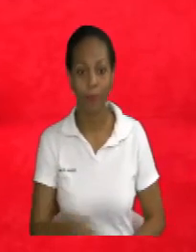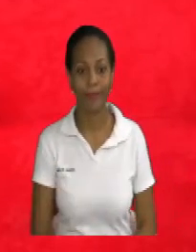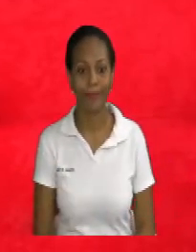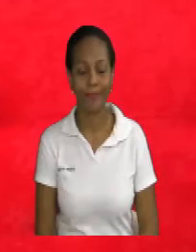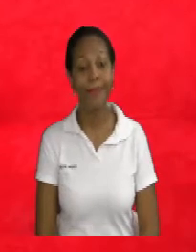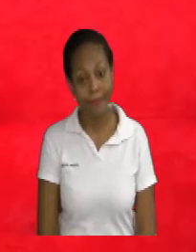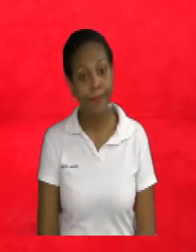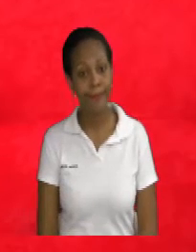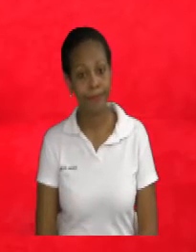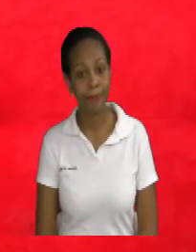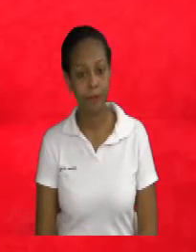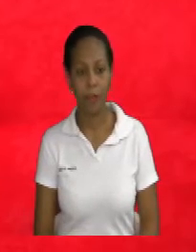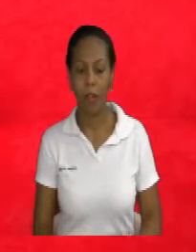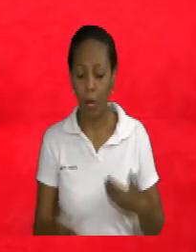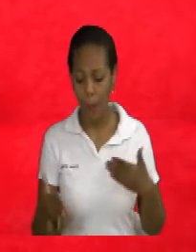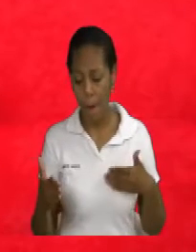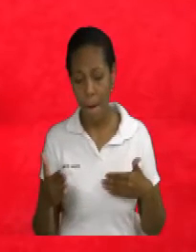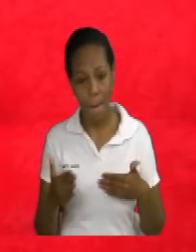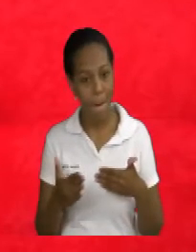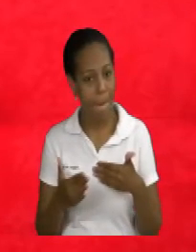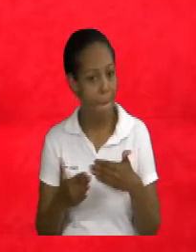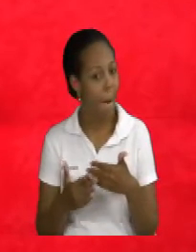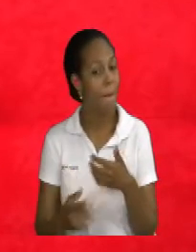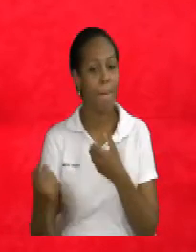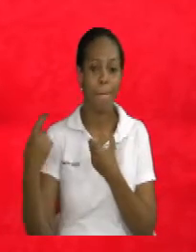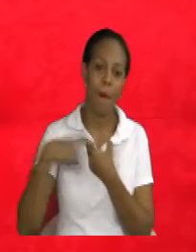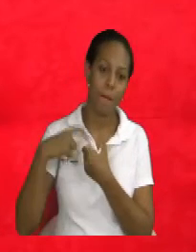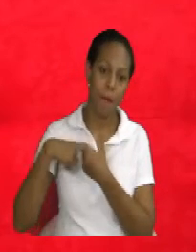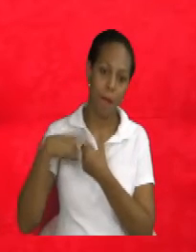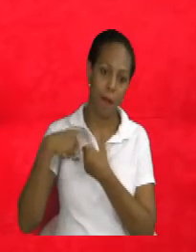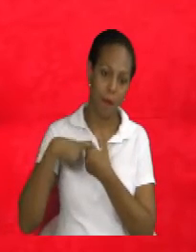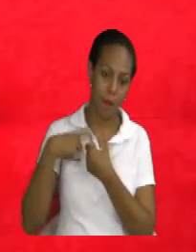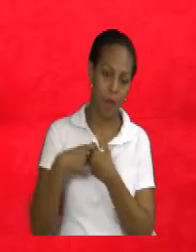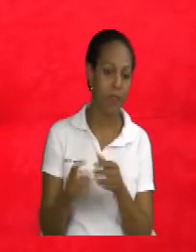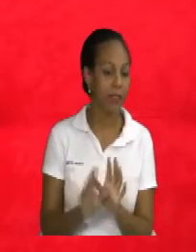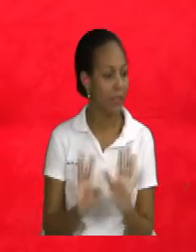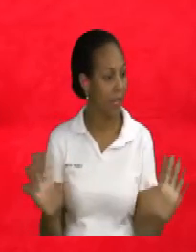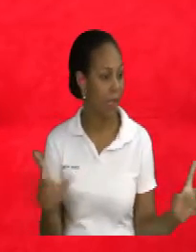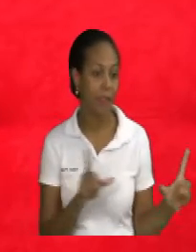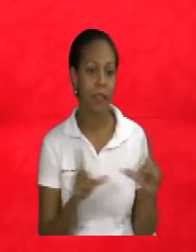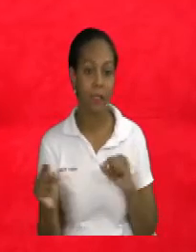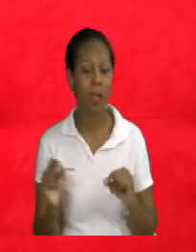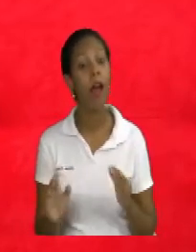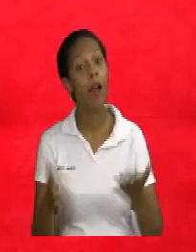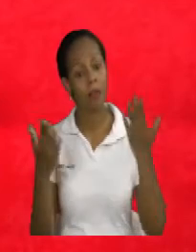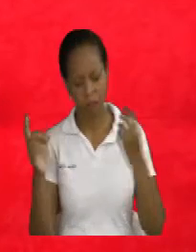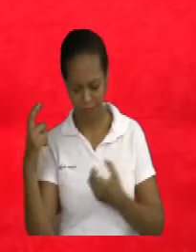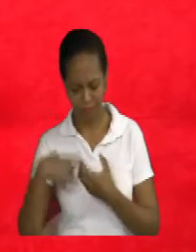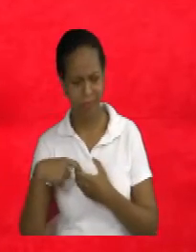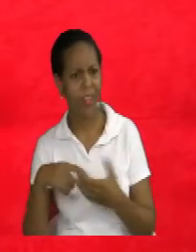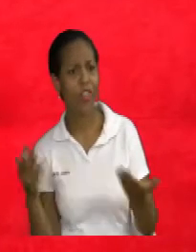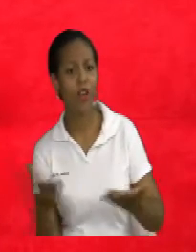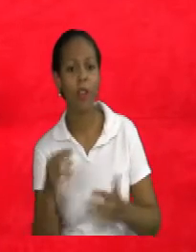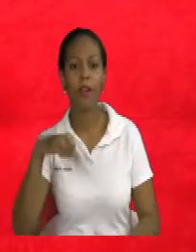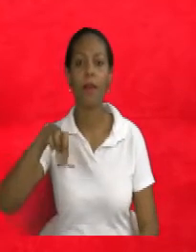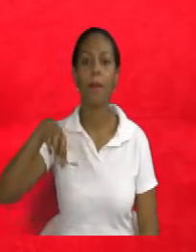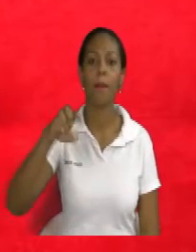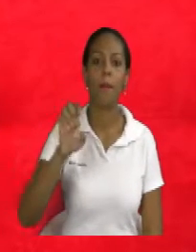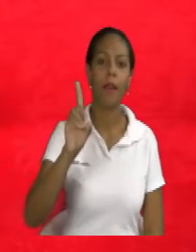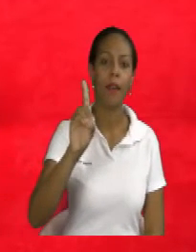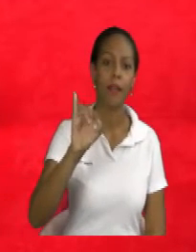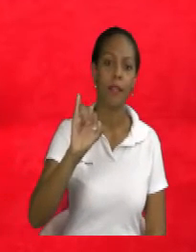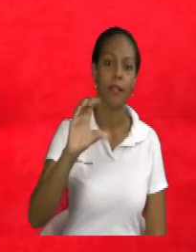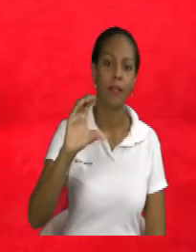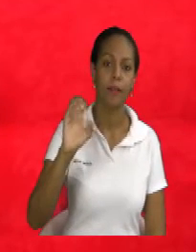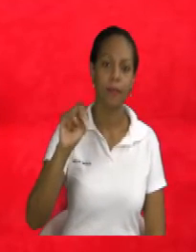prácticamente en la recta final de las inscripciones. Estamos haciendo las inscripciones en Pedicentro. La dirección de